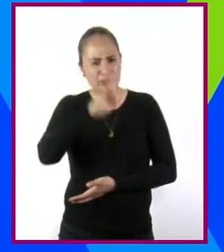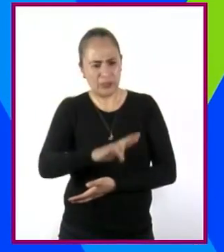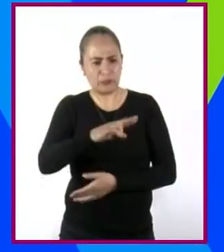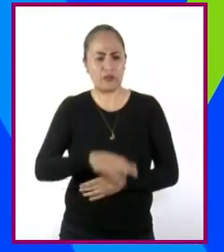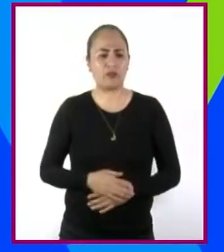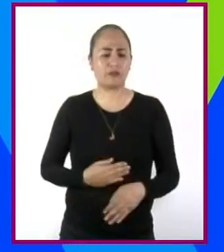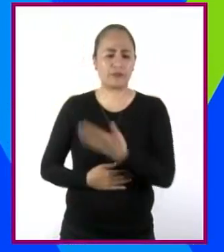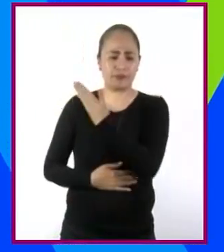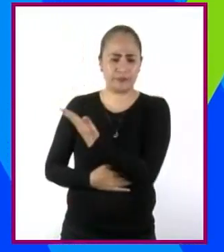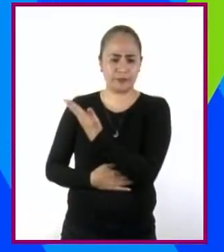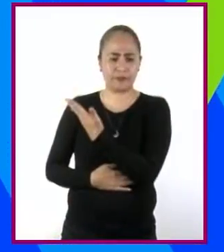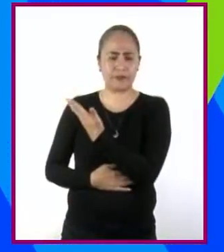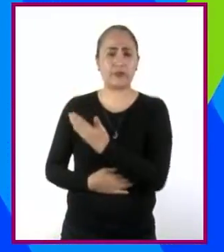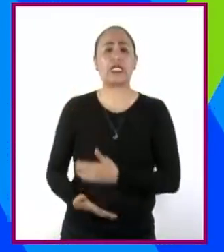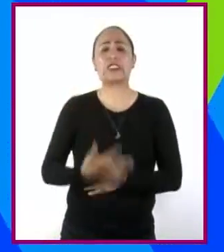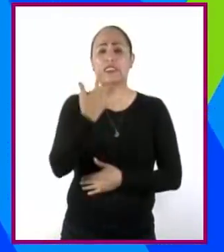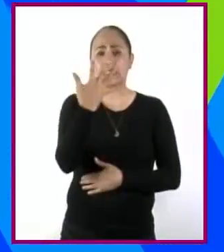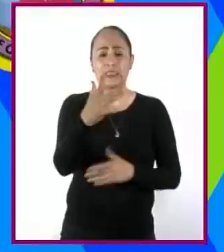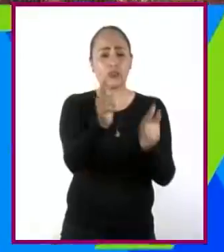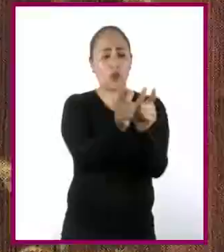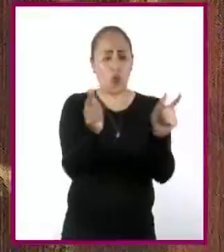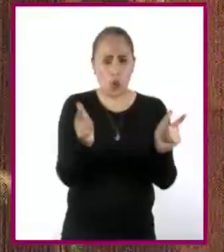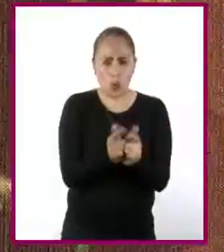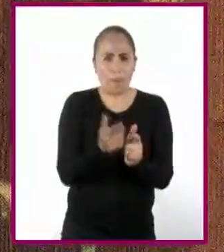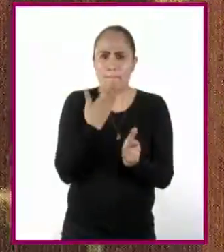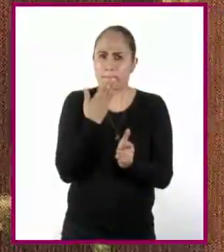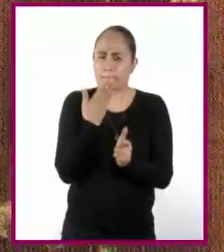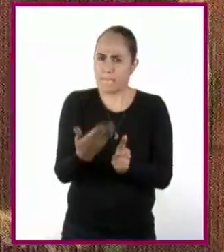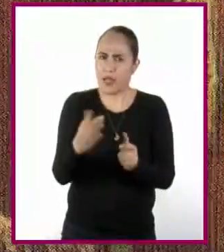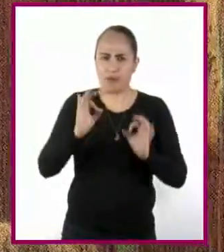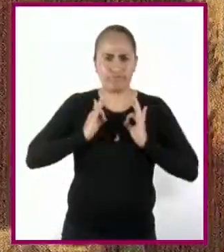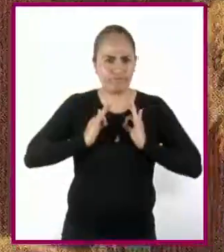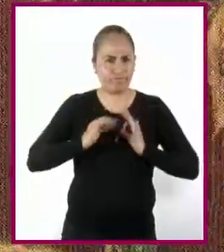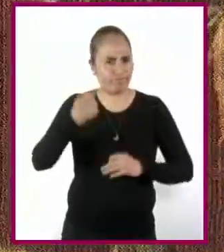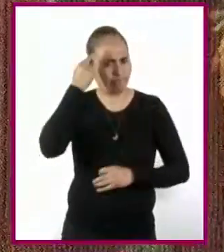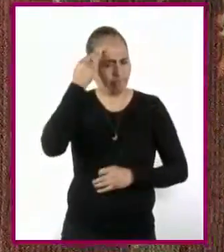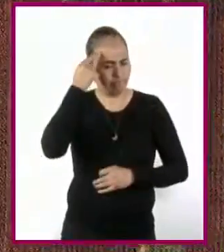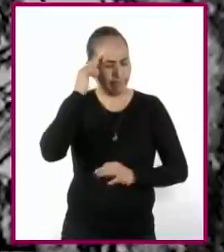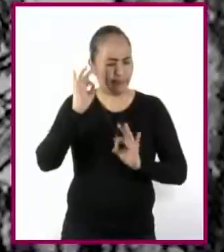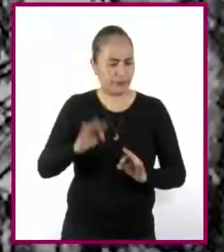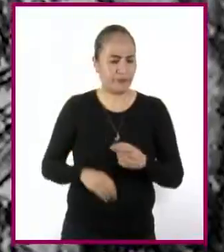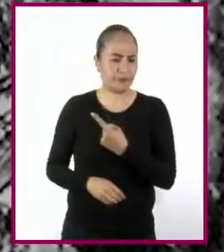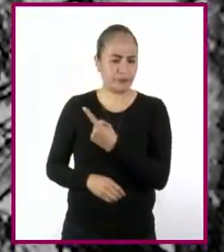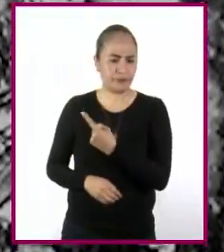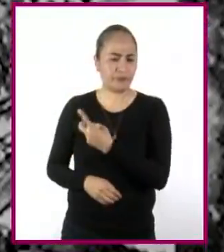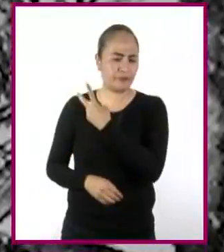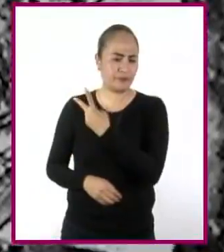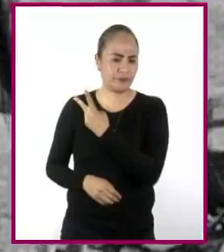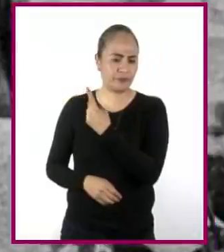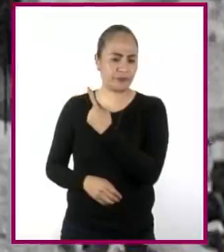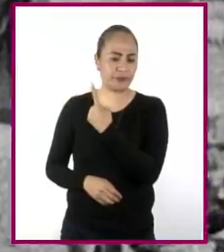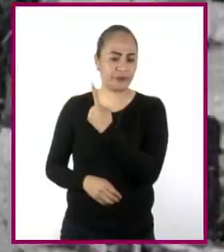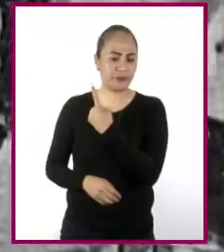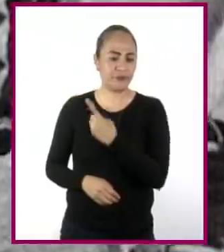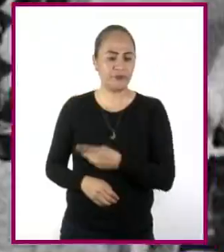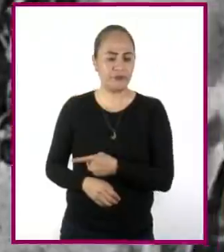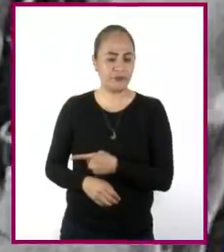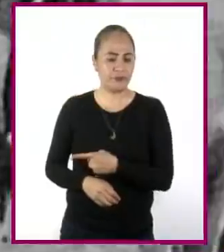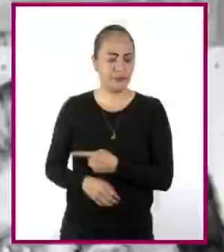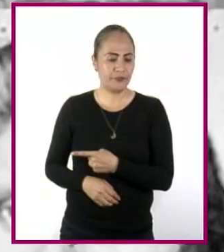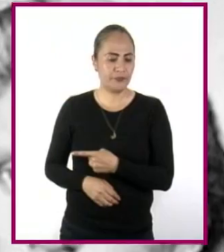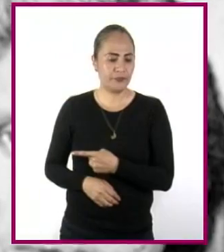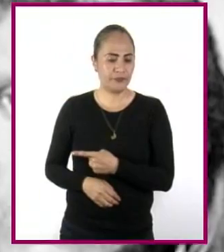las 5 tribus civilizadas, que eran las naciones de los Cherokees, Seminolas,